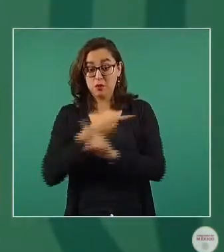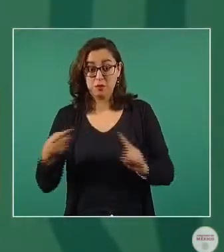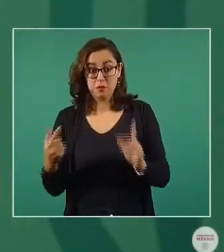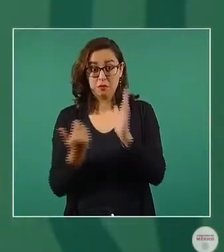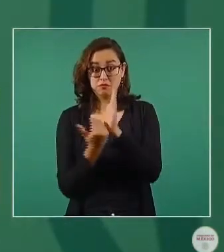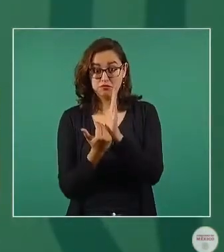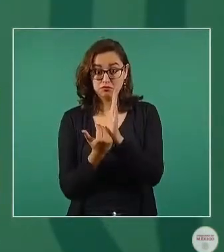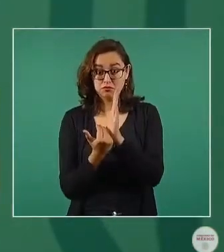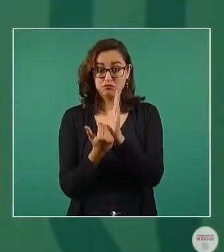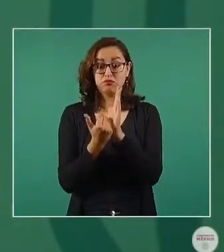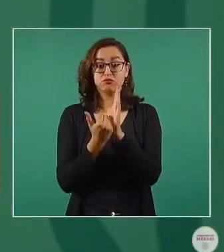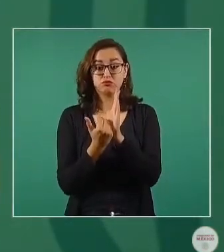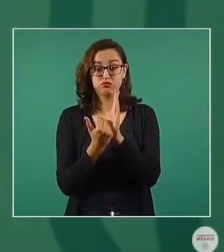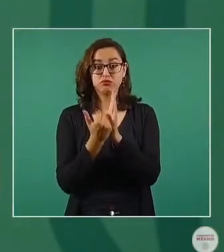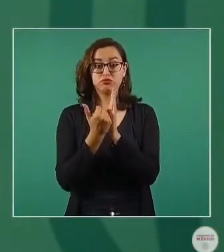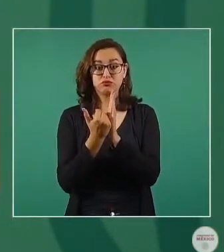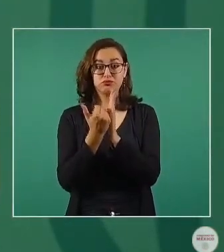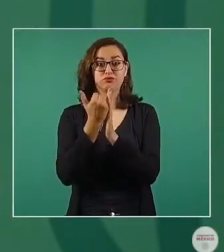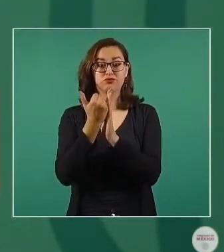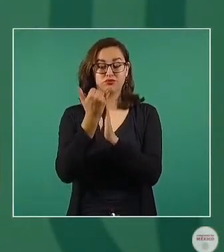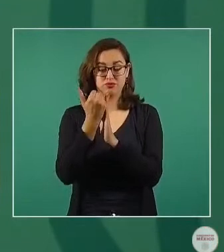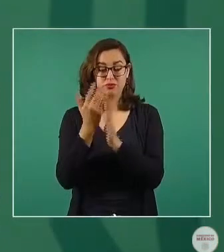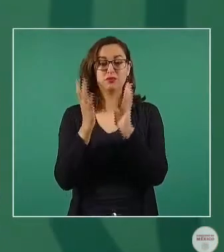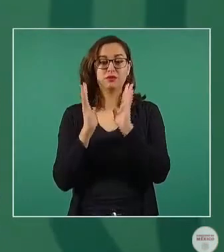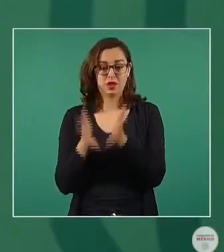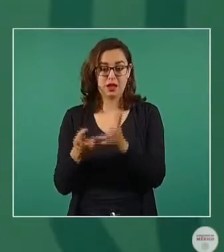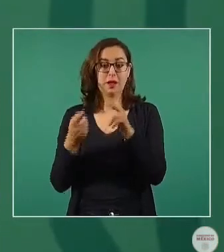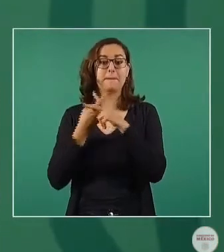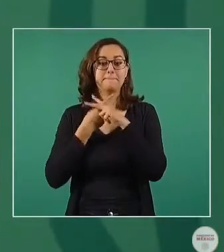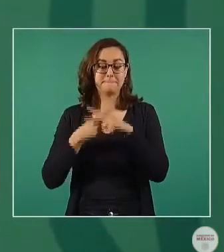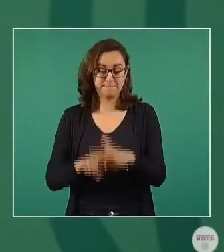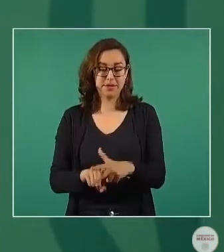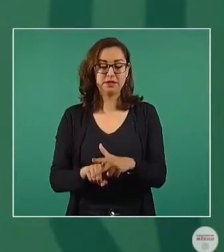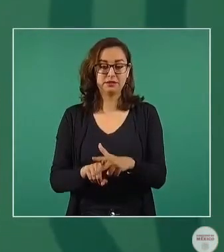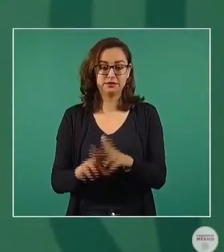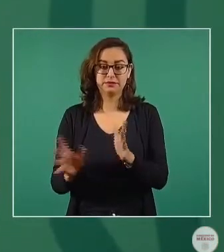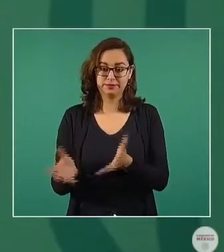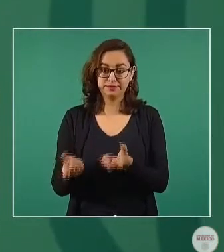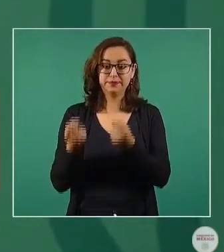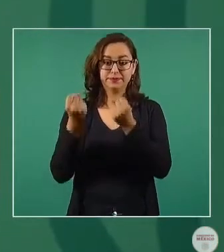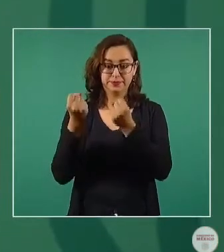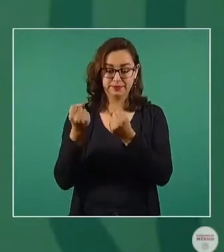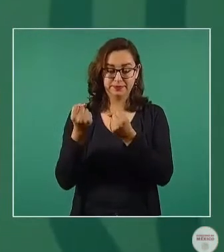extrayendo más crudo.